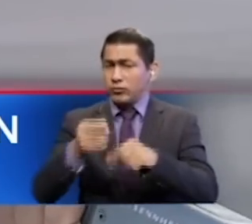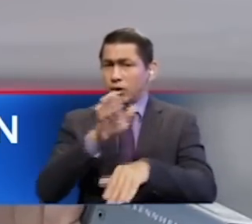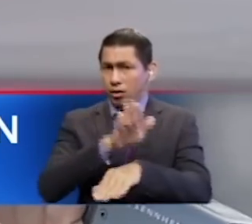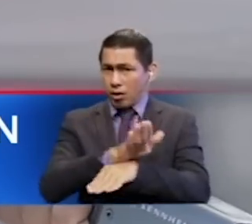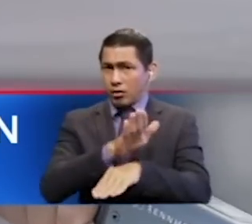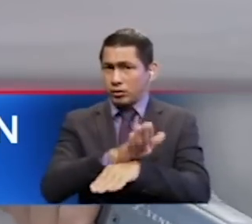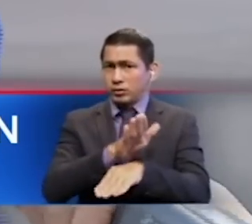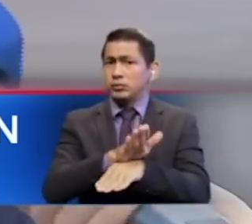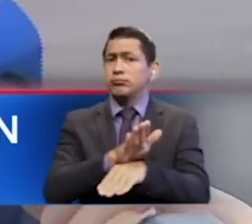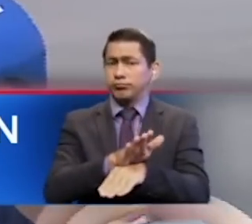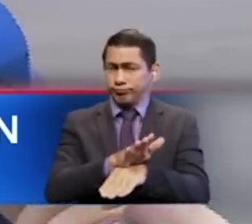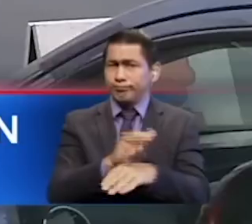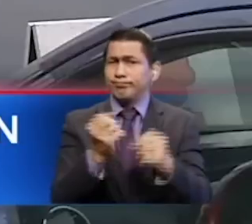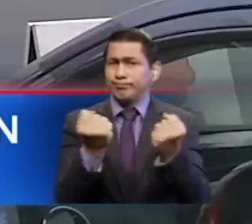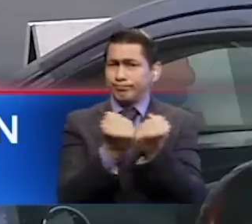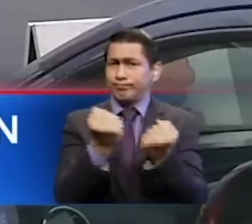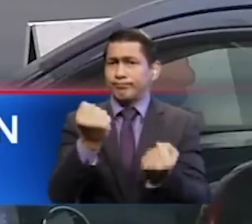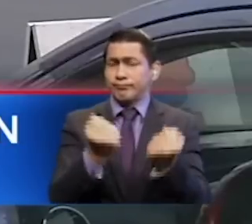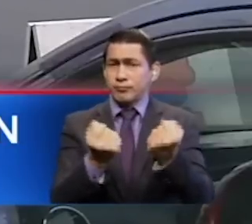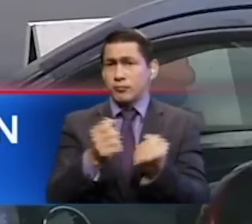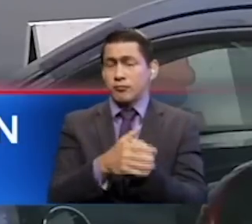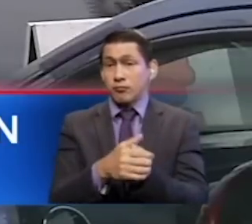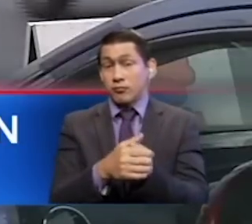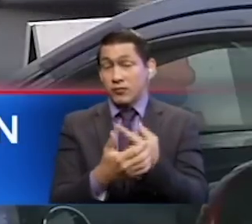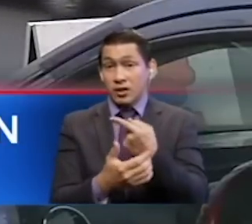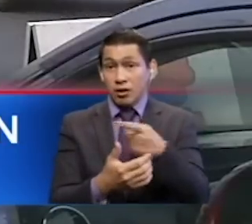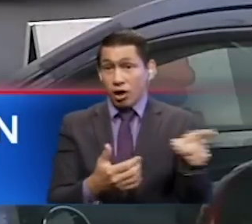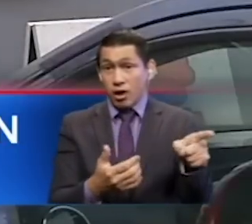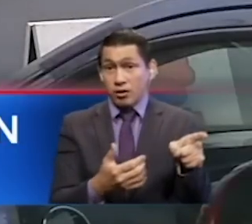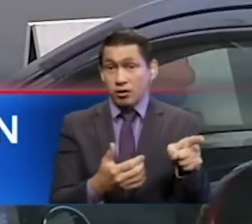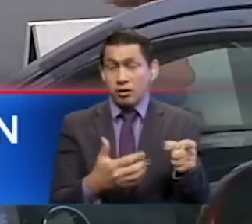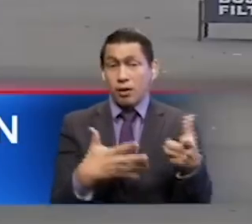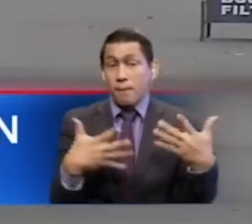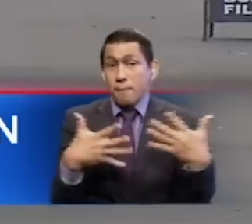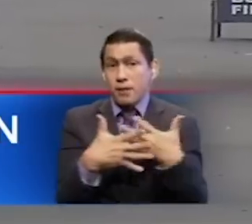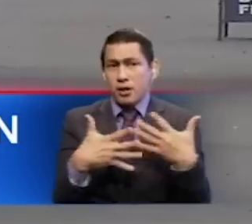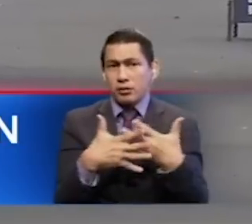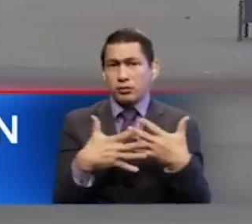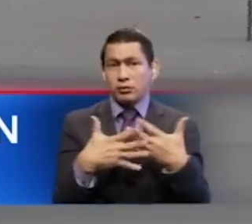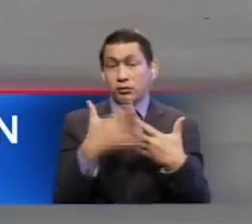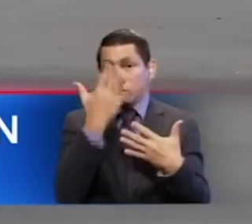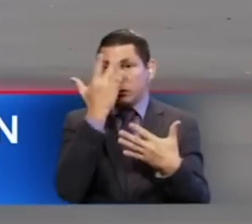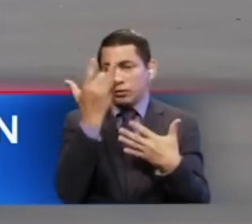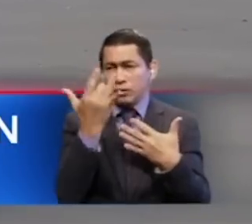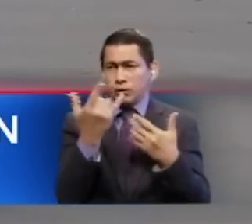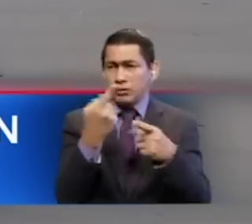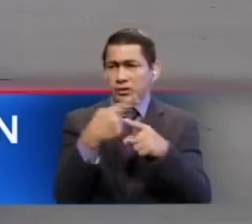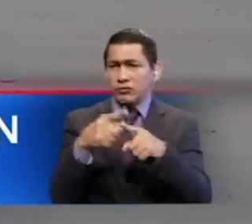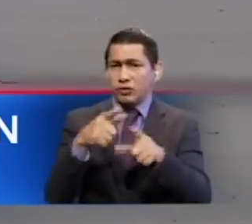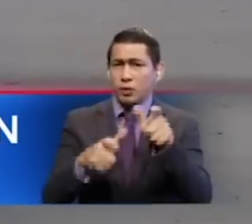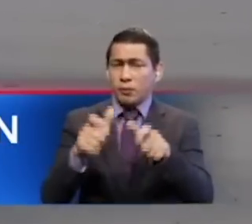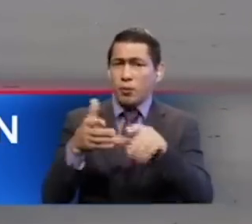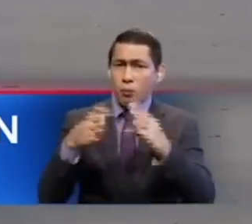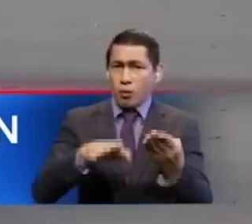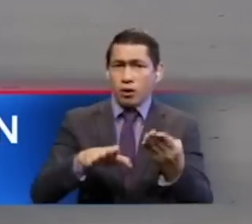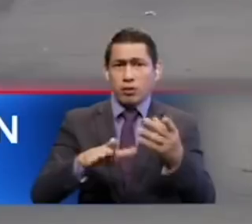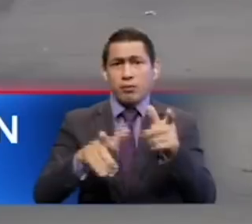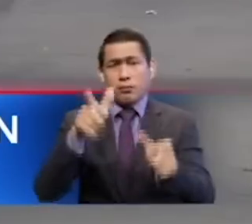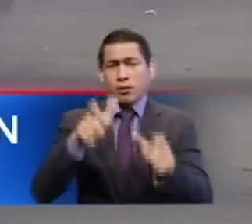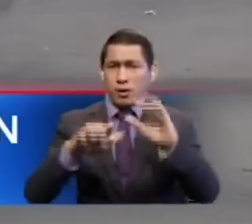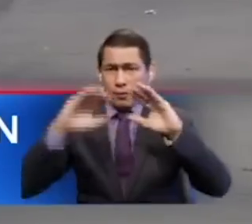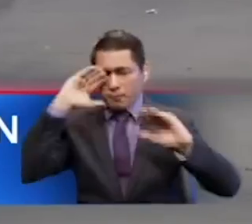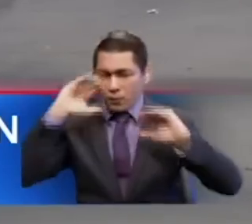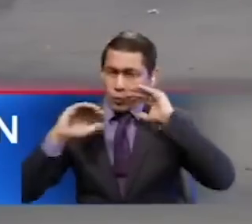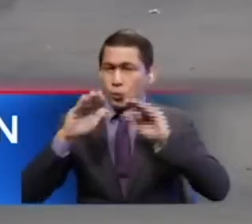porque viene harto carro, sale la gente. No quieren seguir como testigos de más muertes o atropellamientos por accidentes. Esperan que las